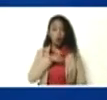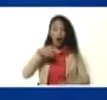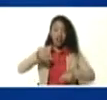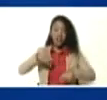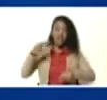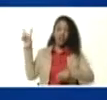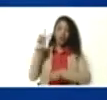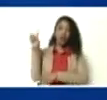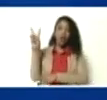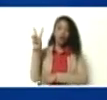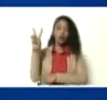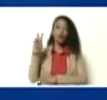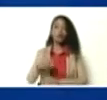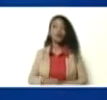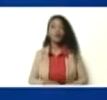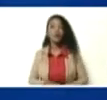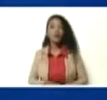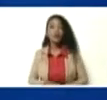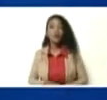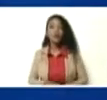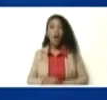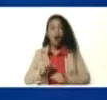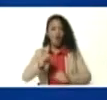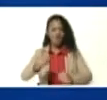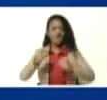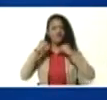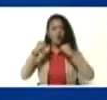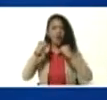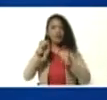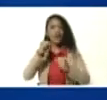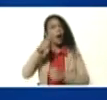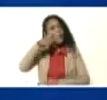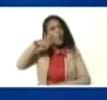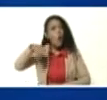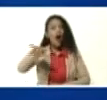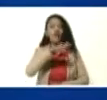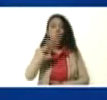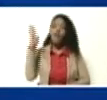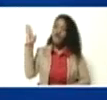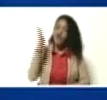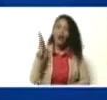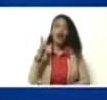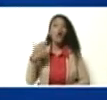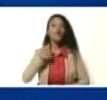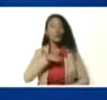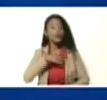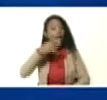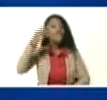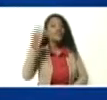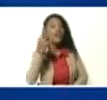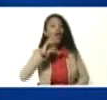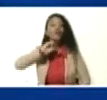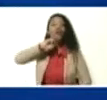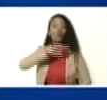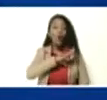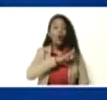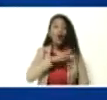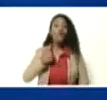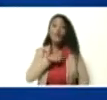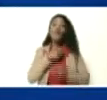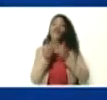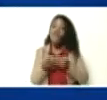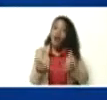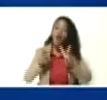venezolanas. La fuerza de nuestro pueblo viene de nuestra verdad histórica, de nuestros